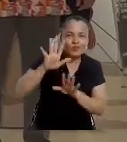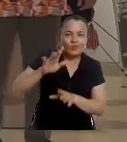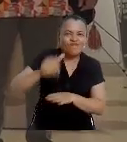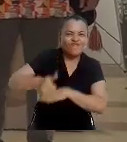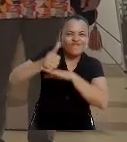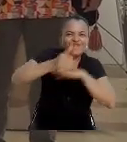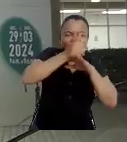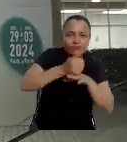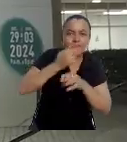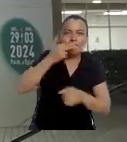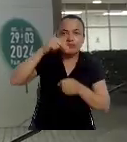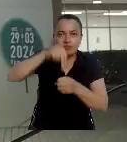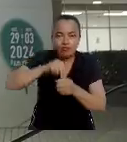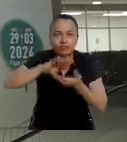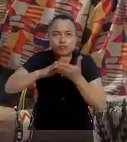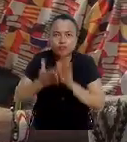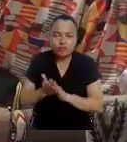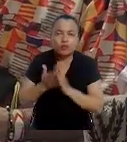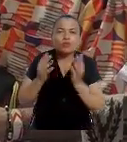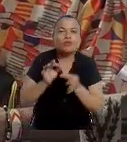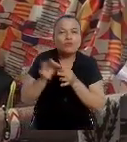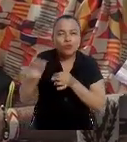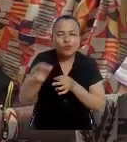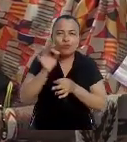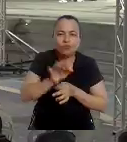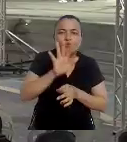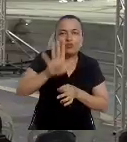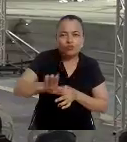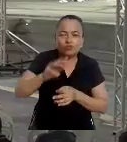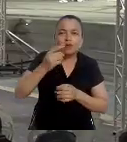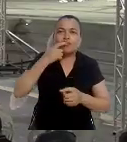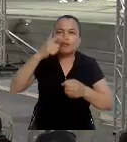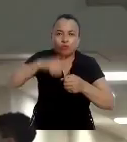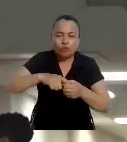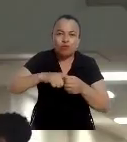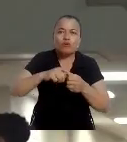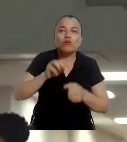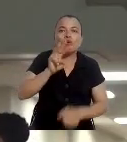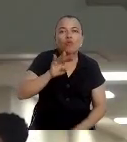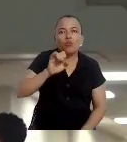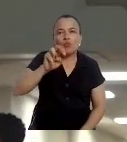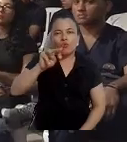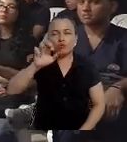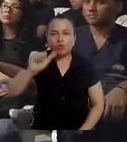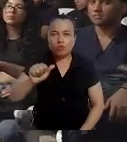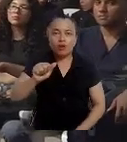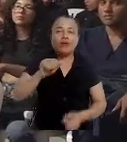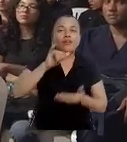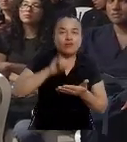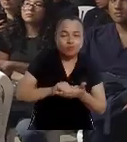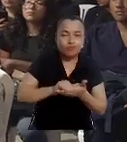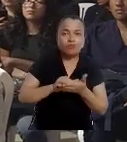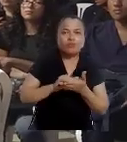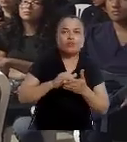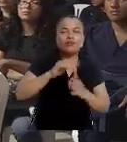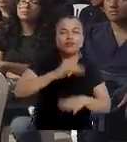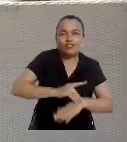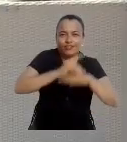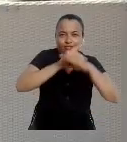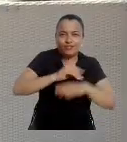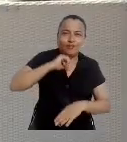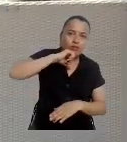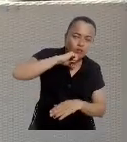venia de las autoridades indígenas de los pueblos arhuaco y huihua el rector Pablo Vera Salazar dio apertura a esta fiesta